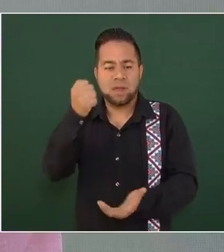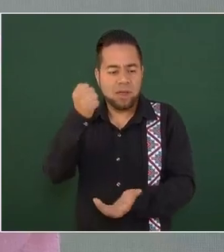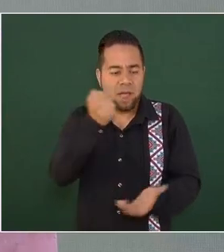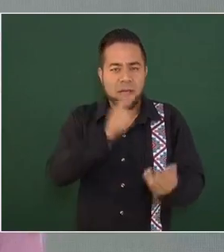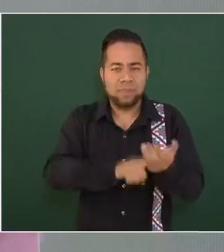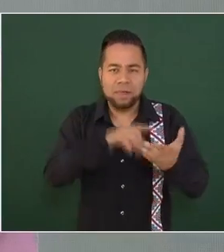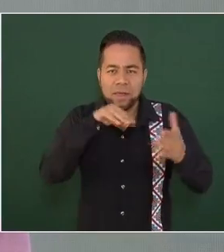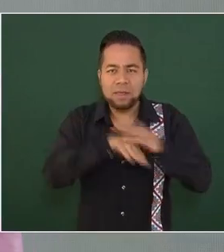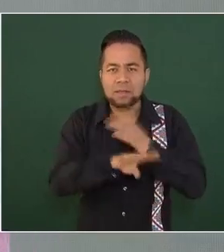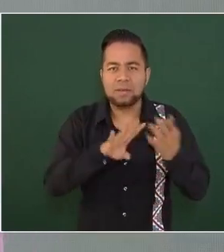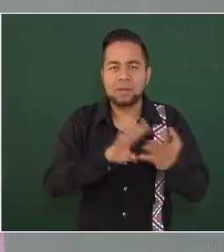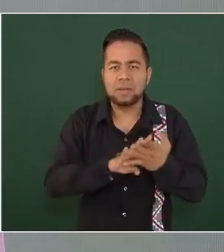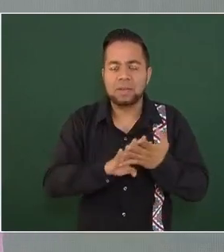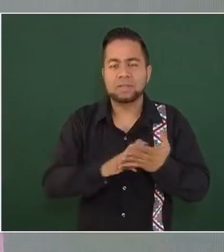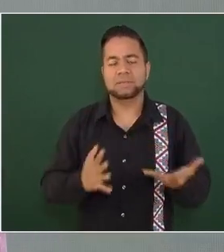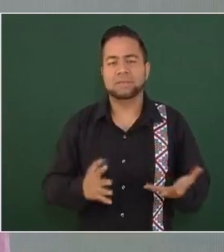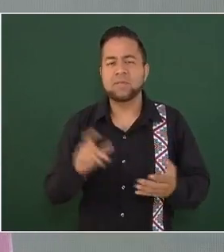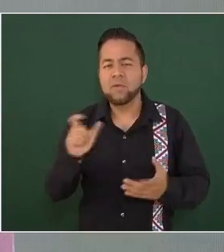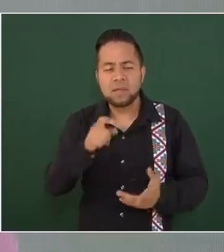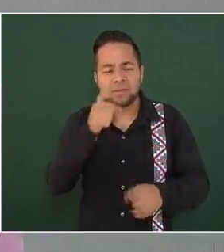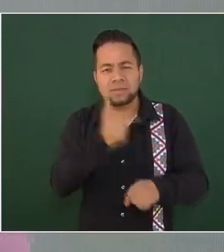porque imperaba